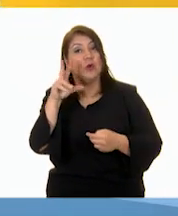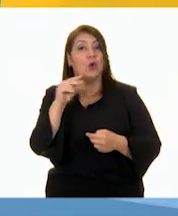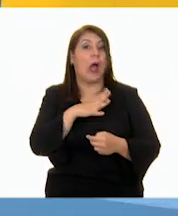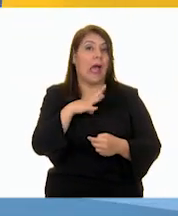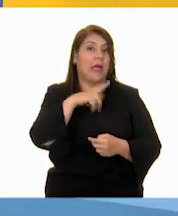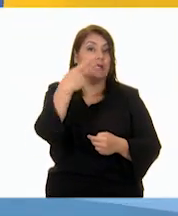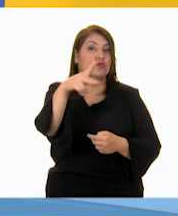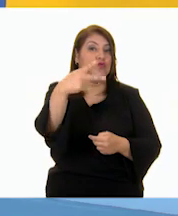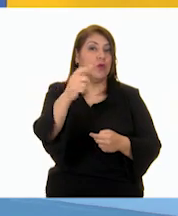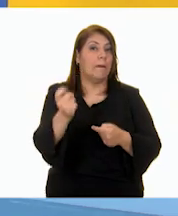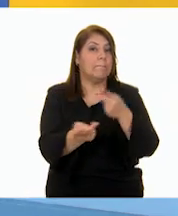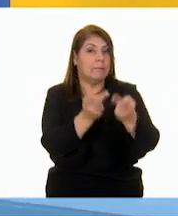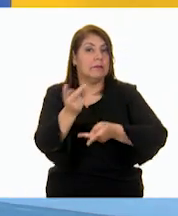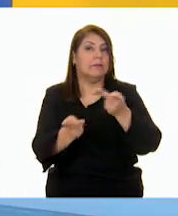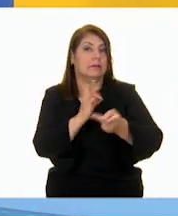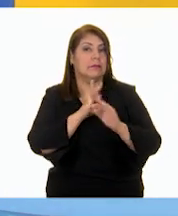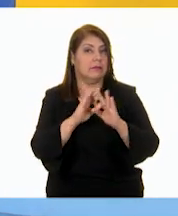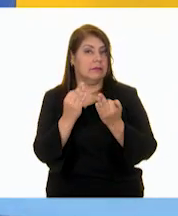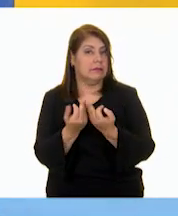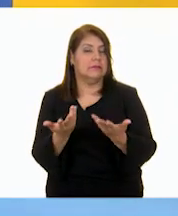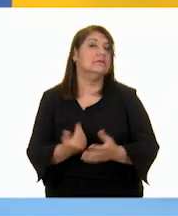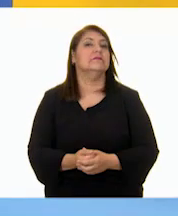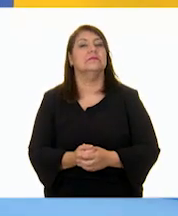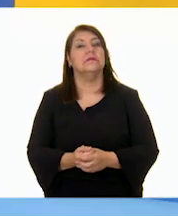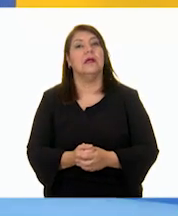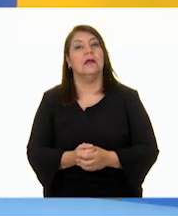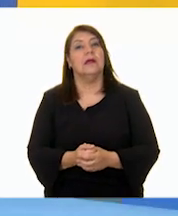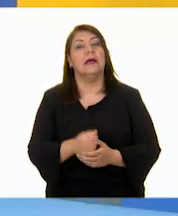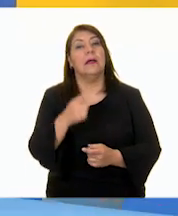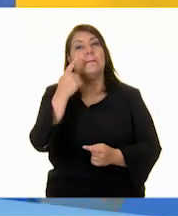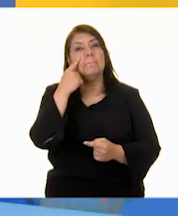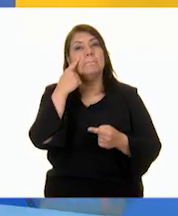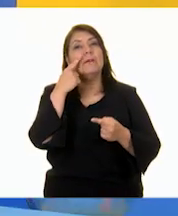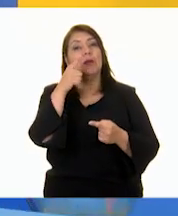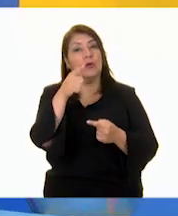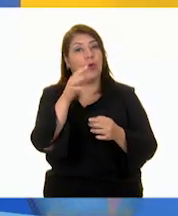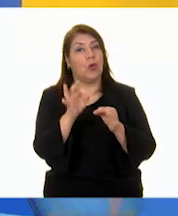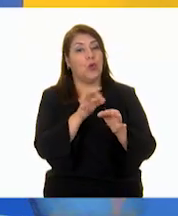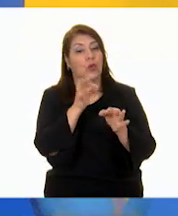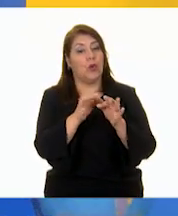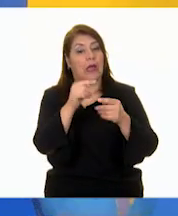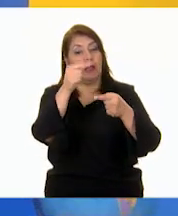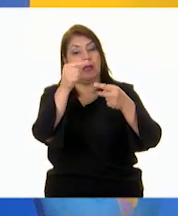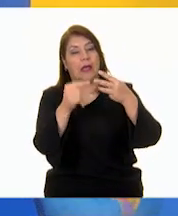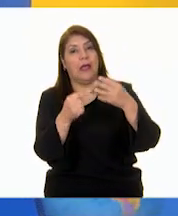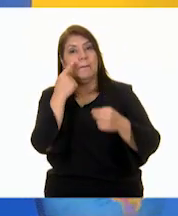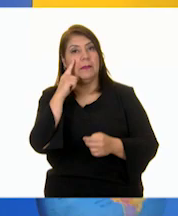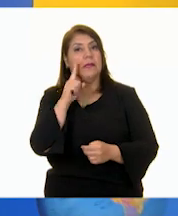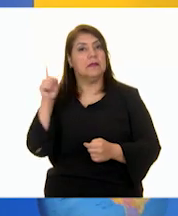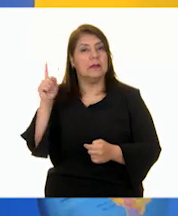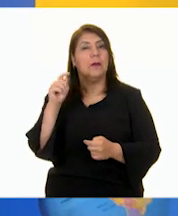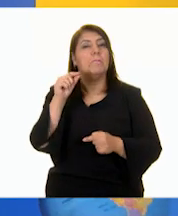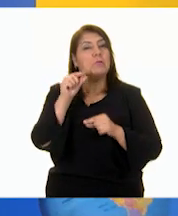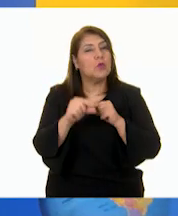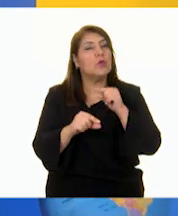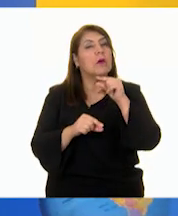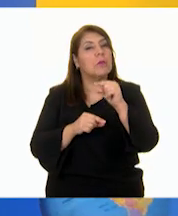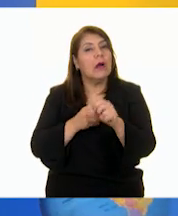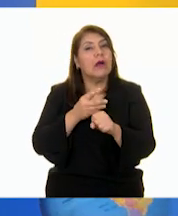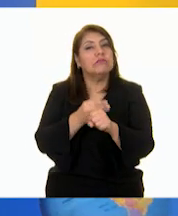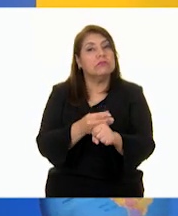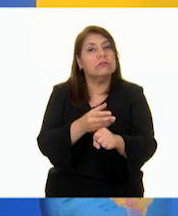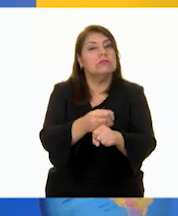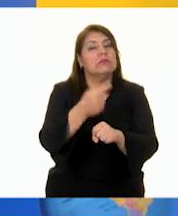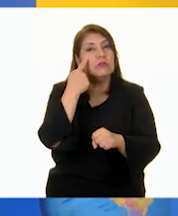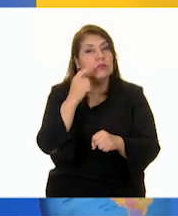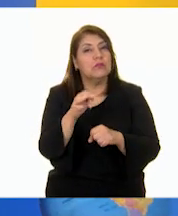mostrar. Así es, vamos a ver si cumplen con los requisitos. Vamos trabajándolo poco a poco y